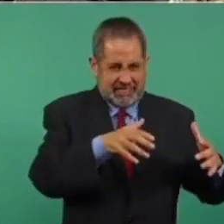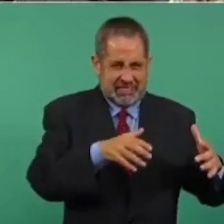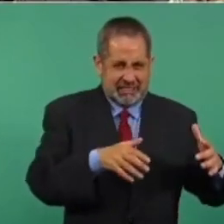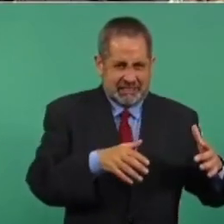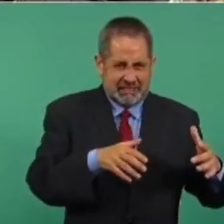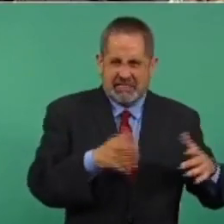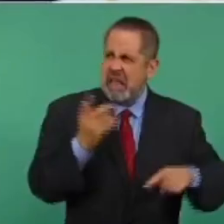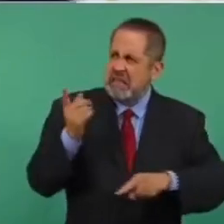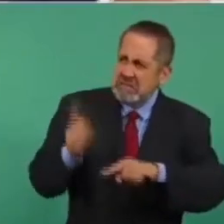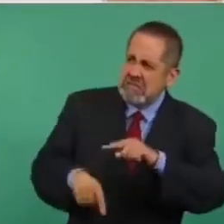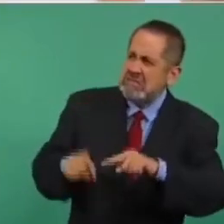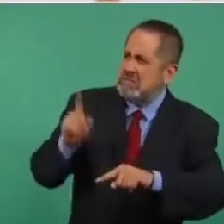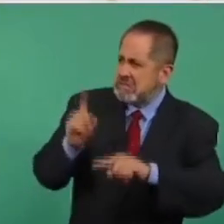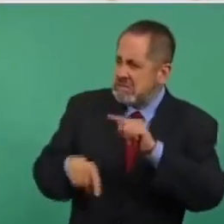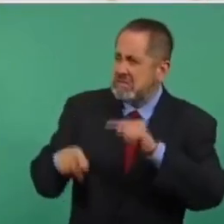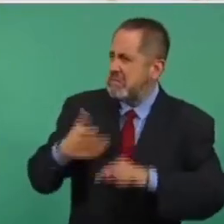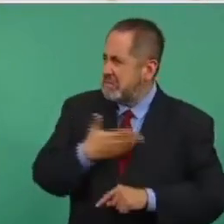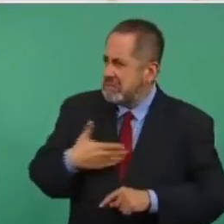Era para que